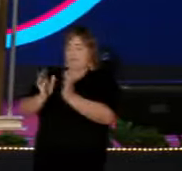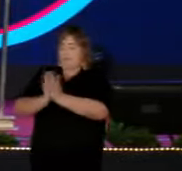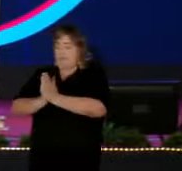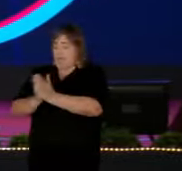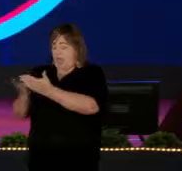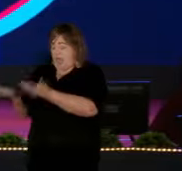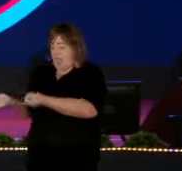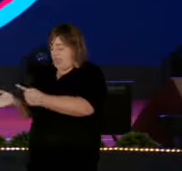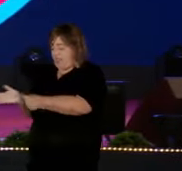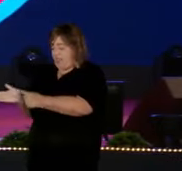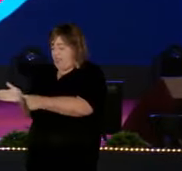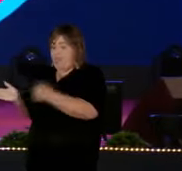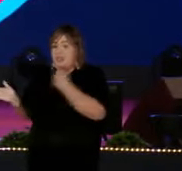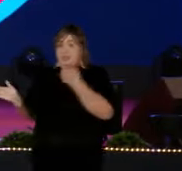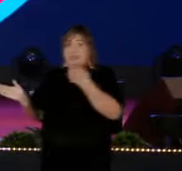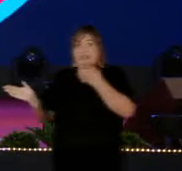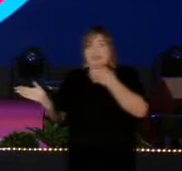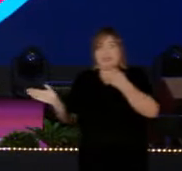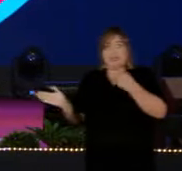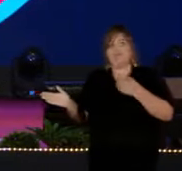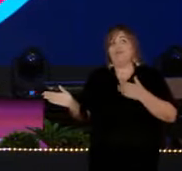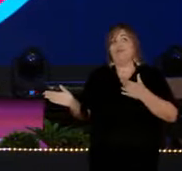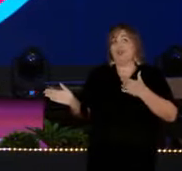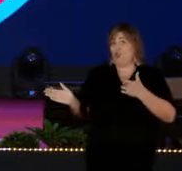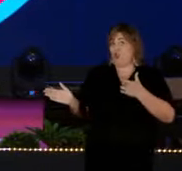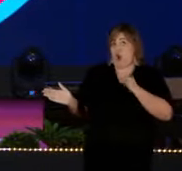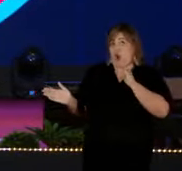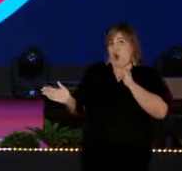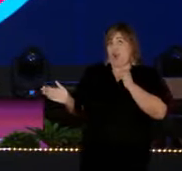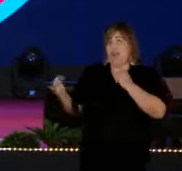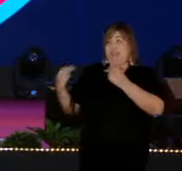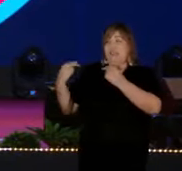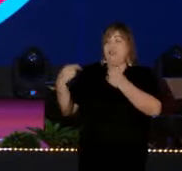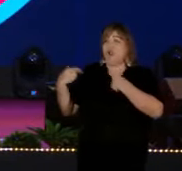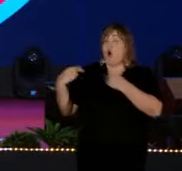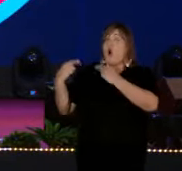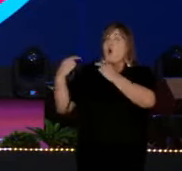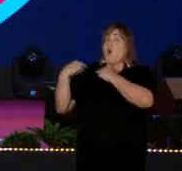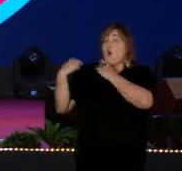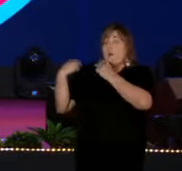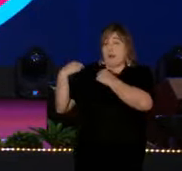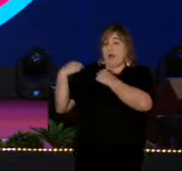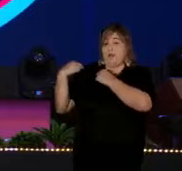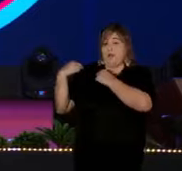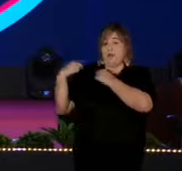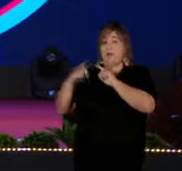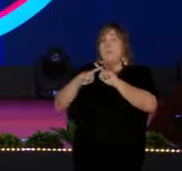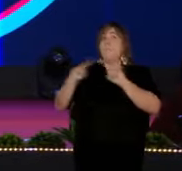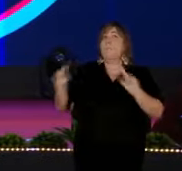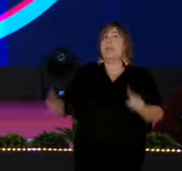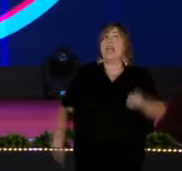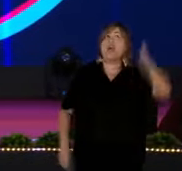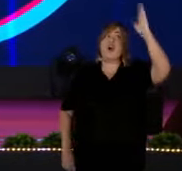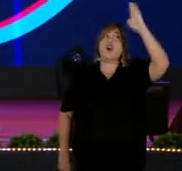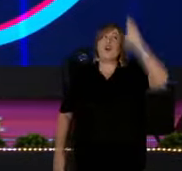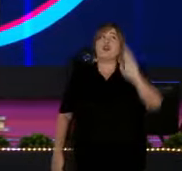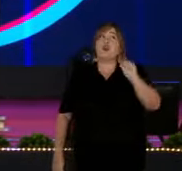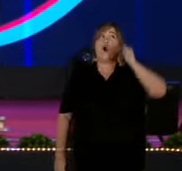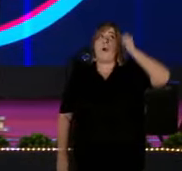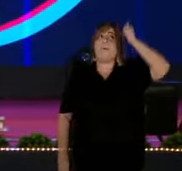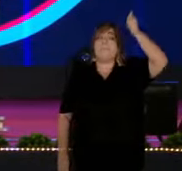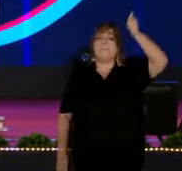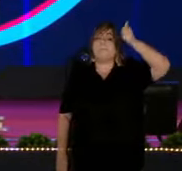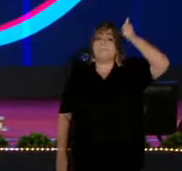me justificó, no porque yo no era culpable, es porque yo era culpable. Y él voluntariamente, sabiendo que